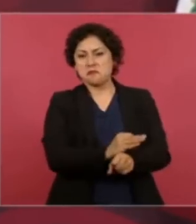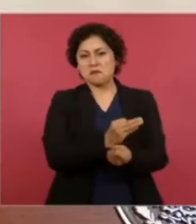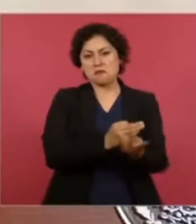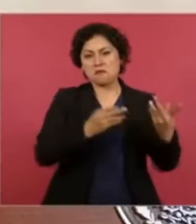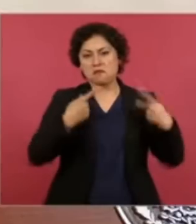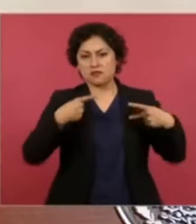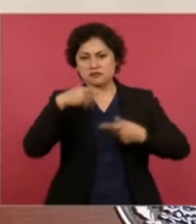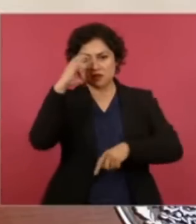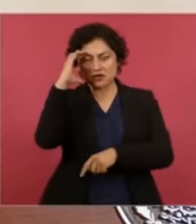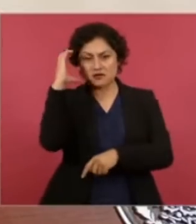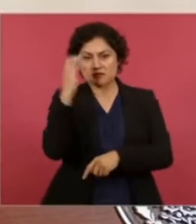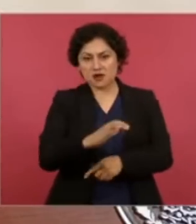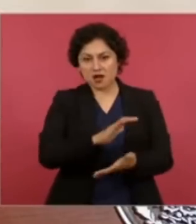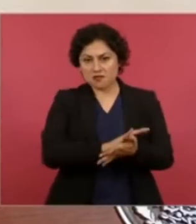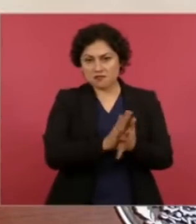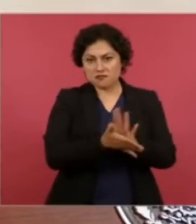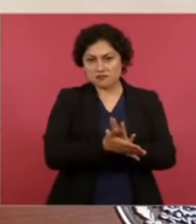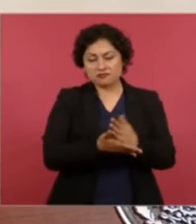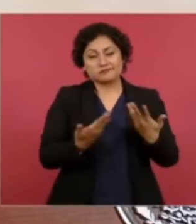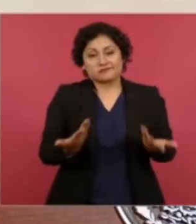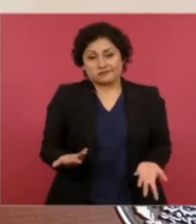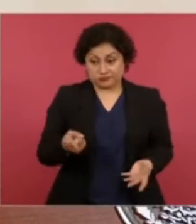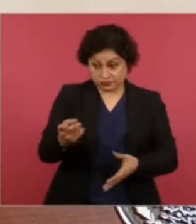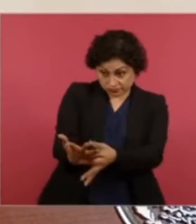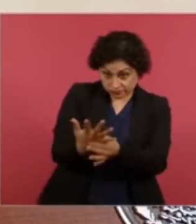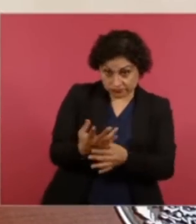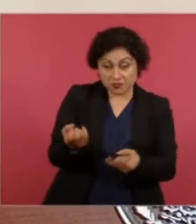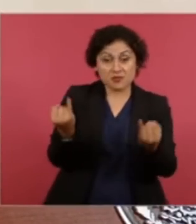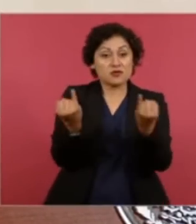y se dan estas cosas.